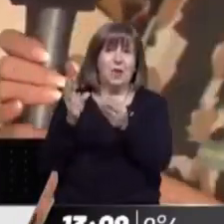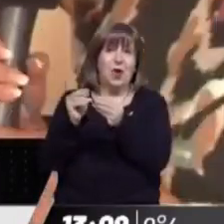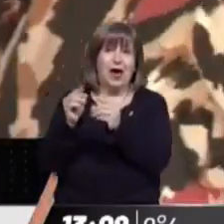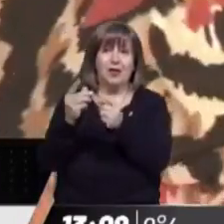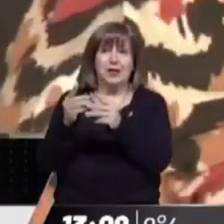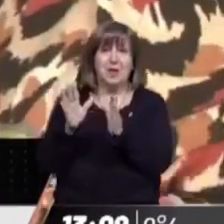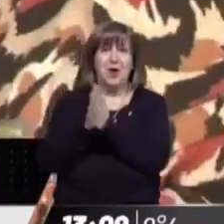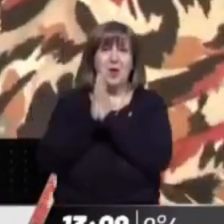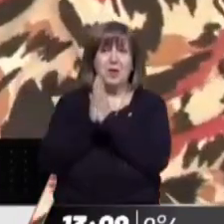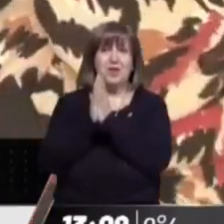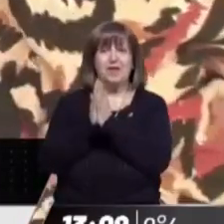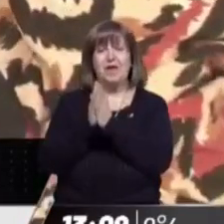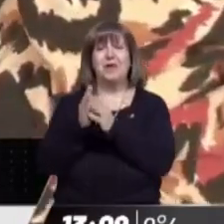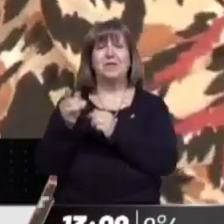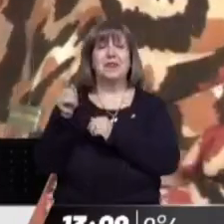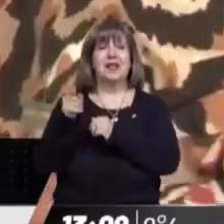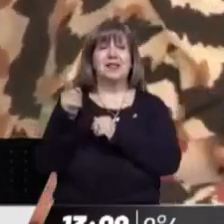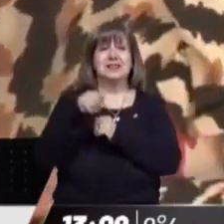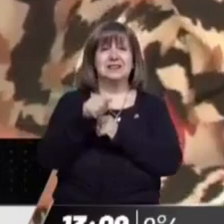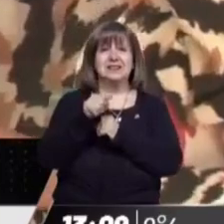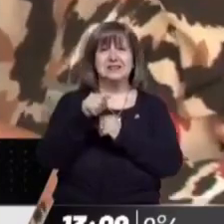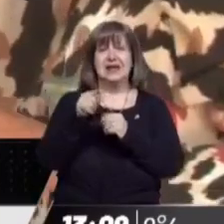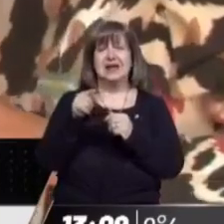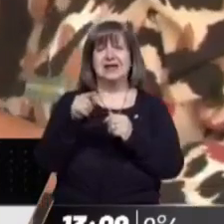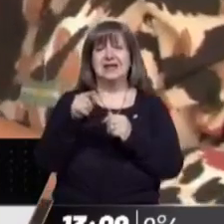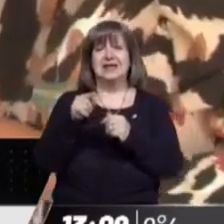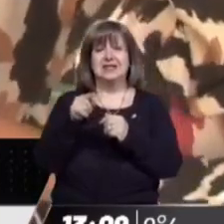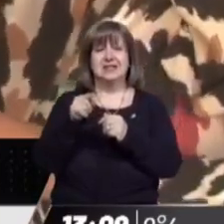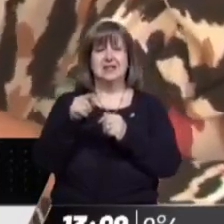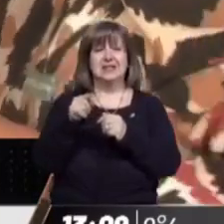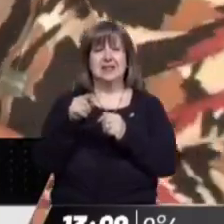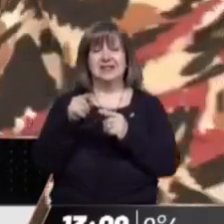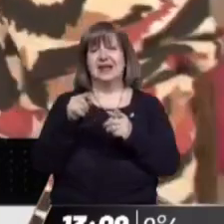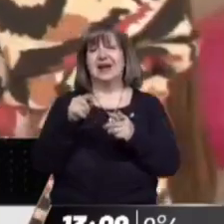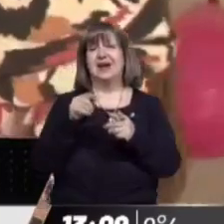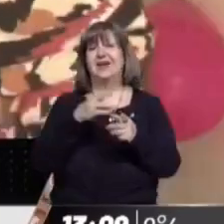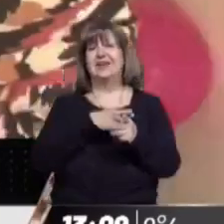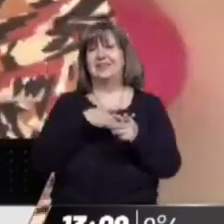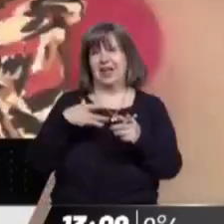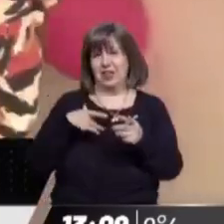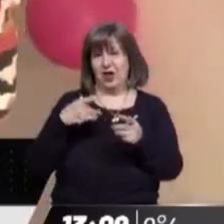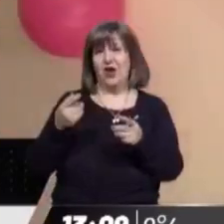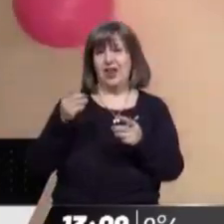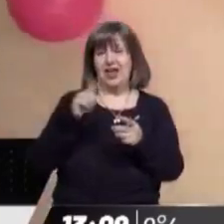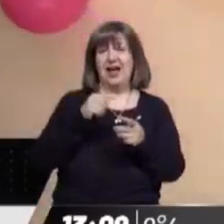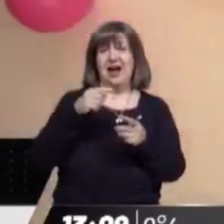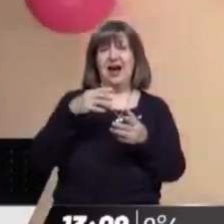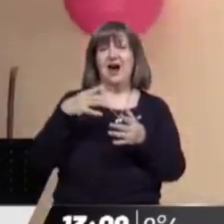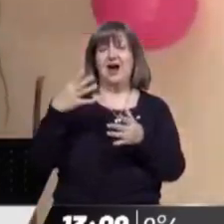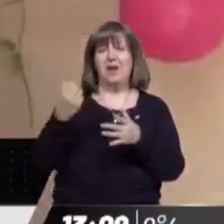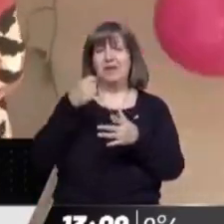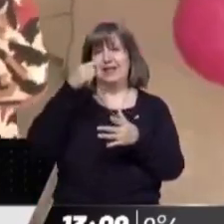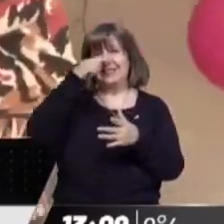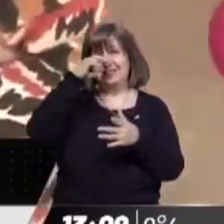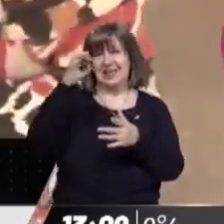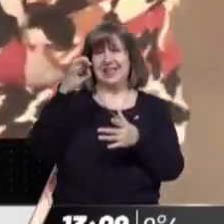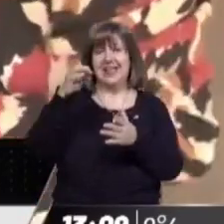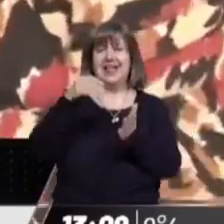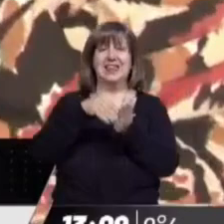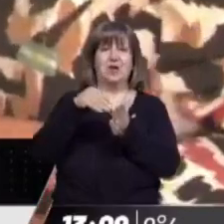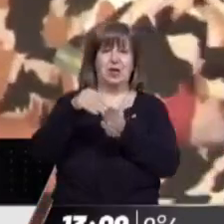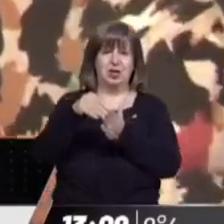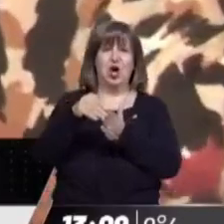Mirá, y acá tenemos a la señora que está en plena elección del cartón. Claro, se entusiasmó, ahora viene un premio de 70 millones, ¿va por ese?